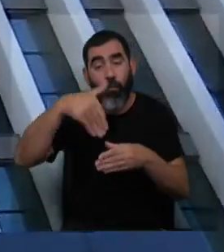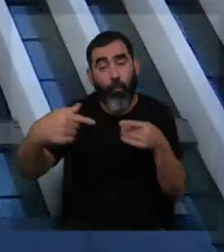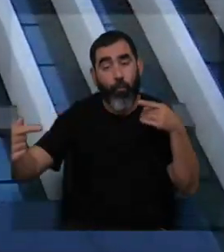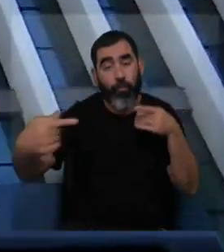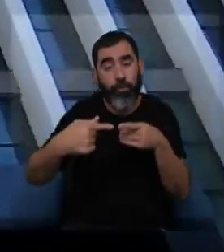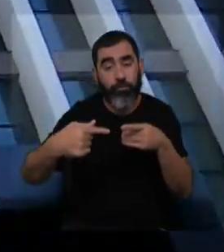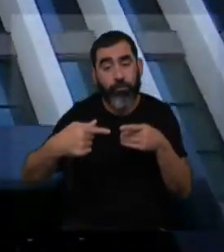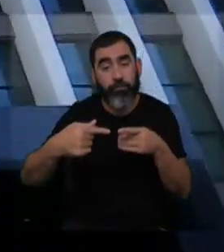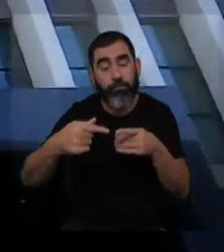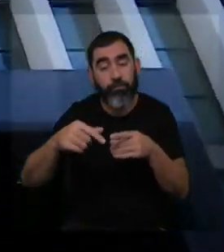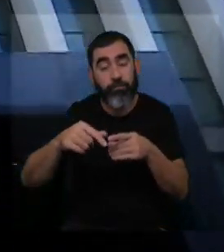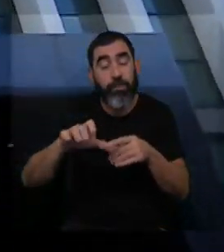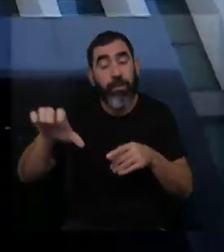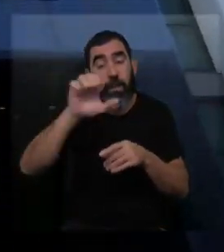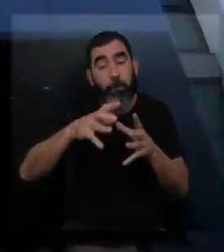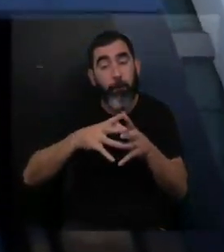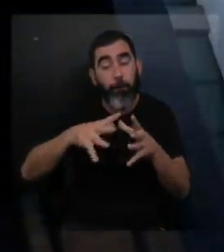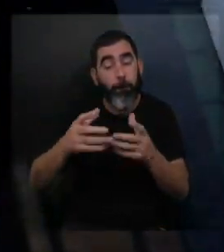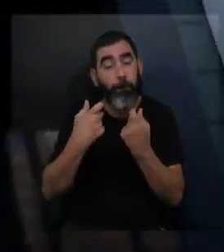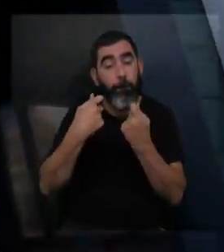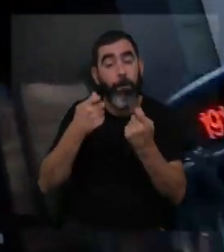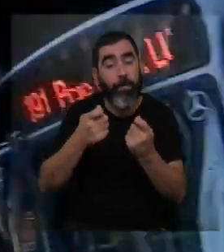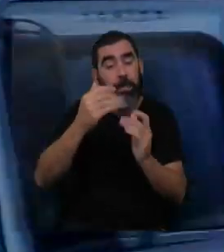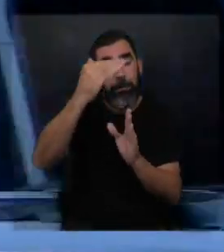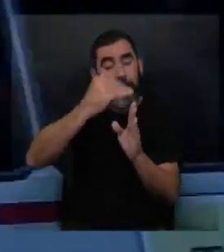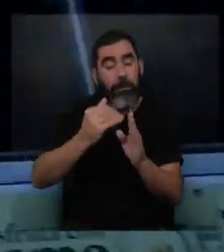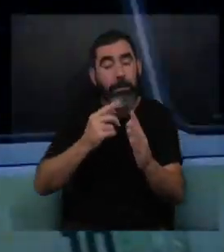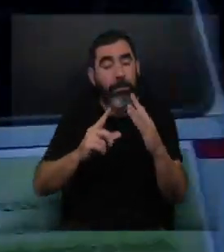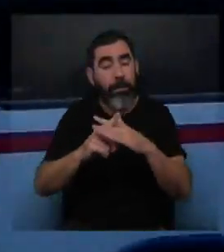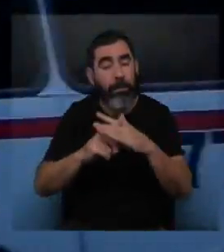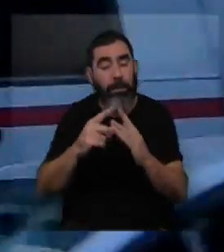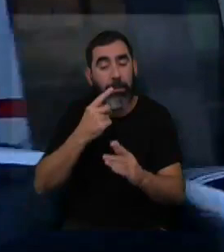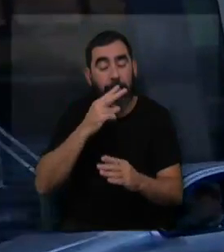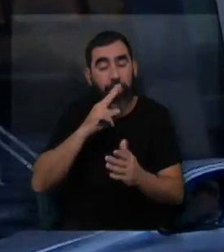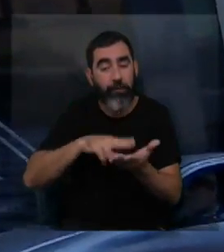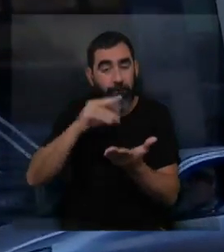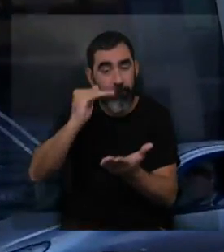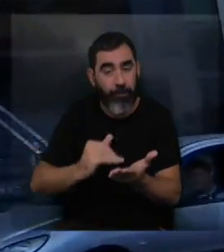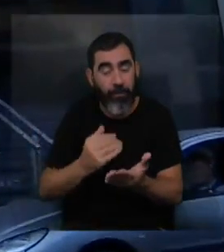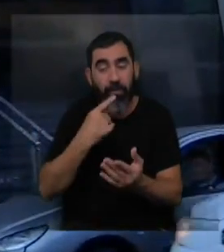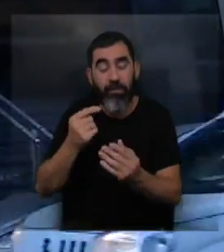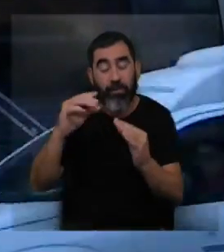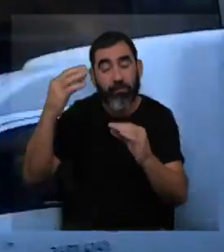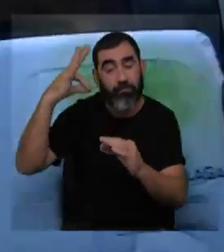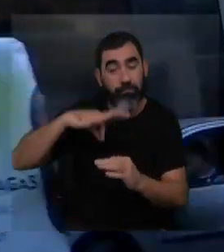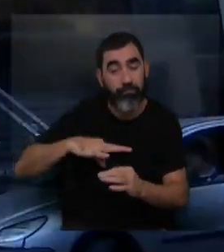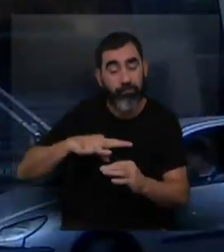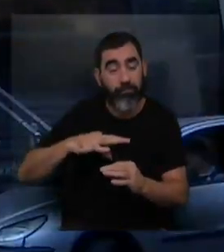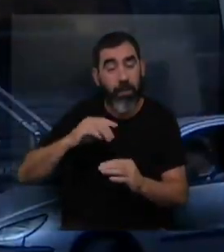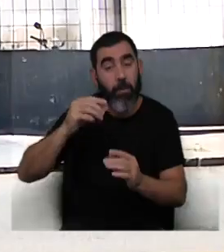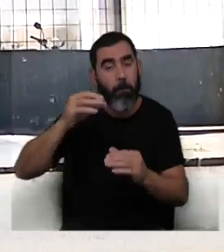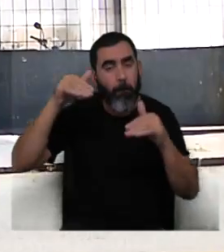ente orientado a retener a las empresas grandes consumidoras bajándoles tarifas. Considera que la merma de ingresos producida por estos hechos encarecerá la tarifa